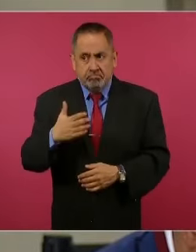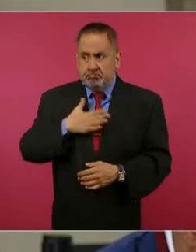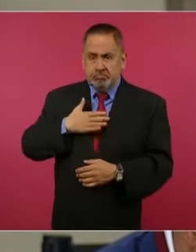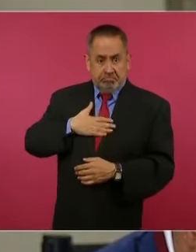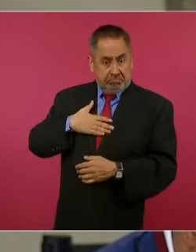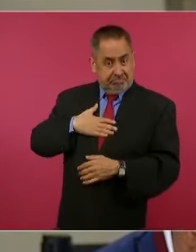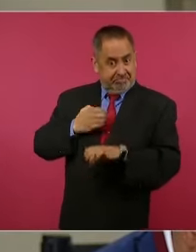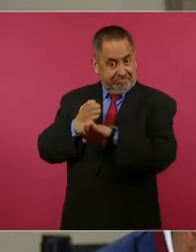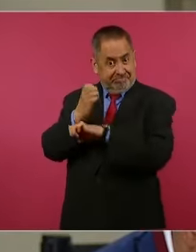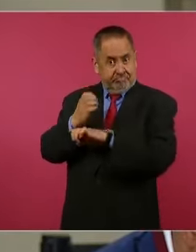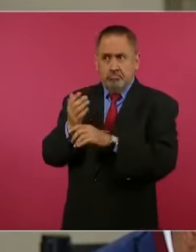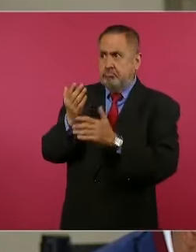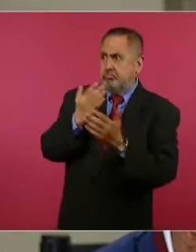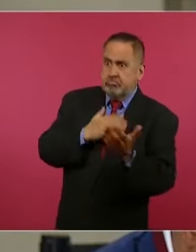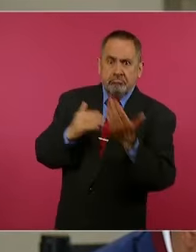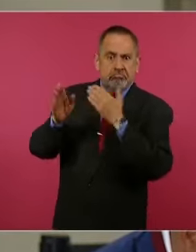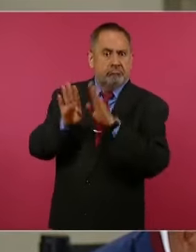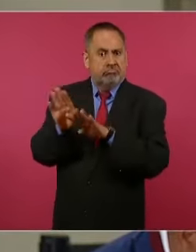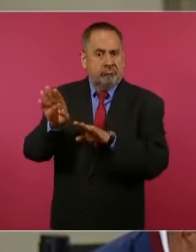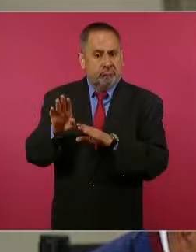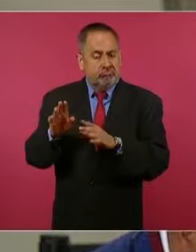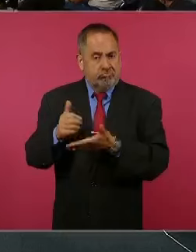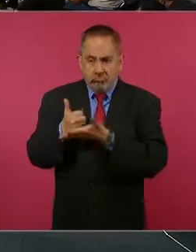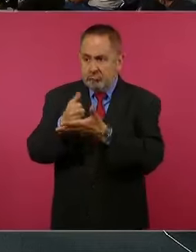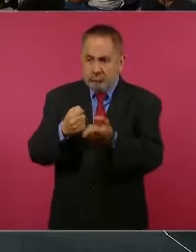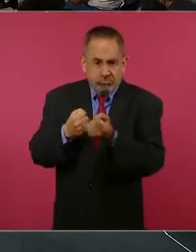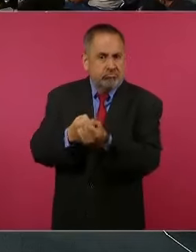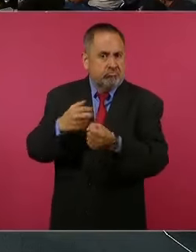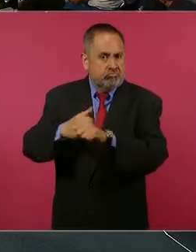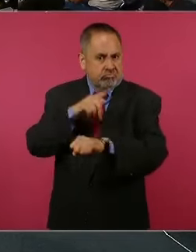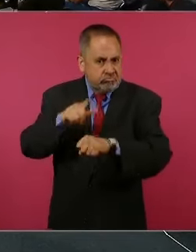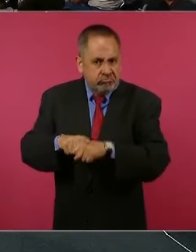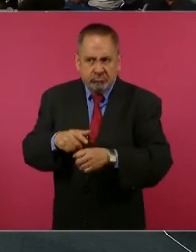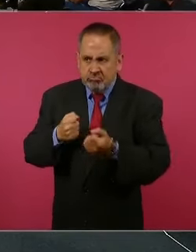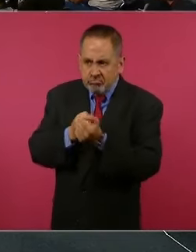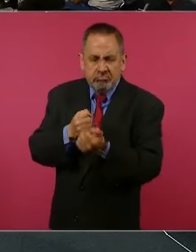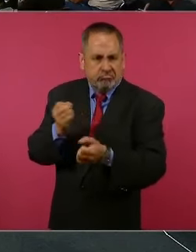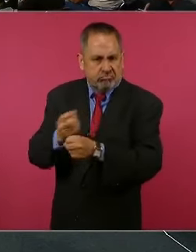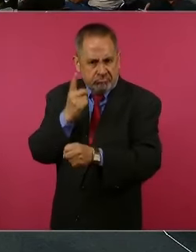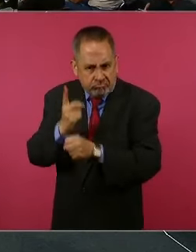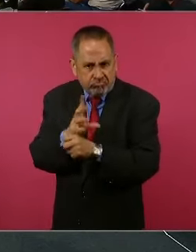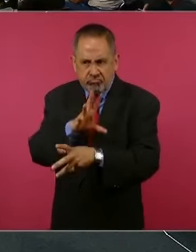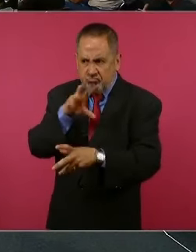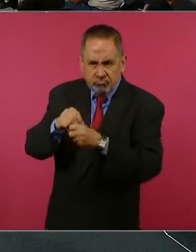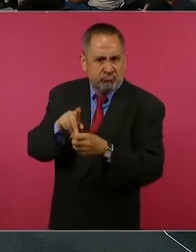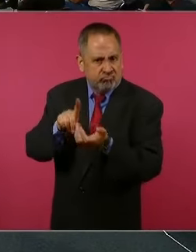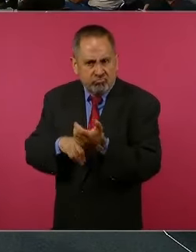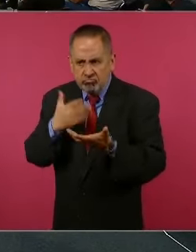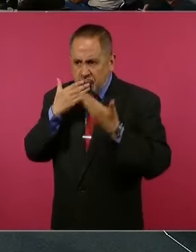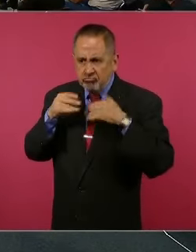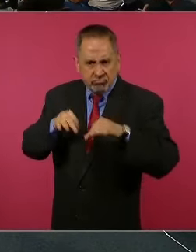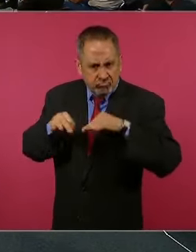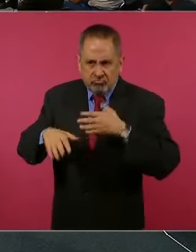eh justamente como uno de los motores del desarrollo nacional eso es lo que queremos nosotros tener la oportunidad de incorporarnos de trabajar y salir adelante por